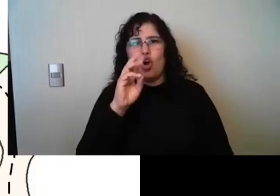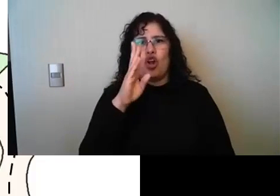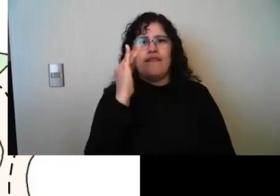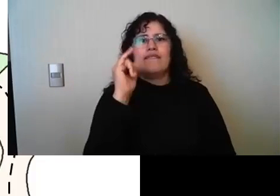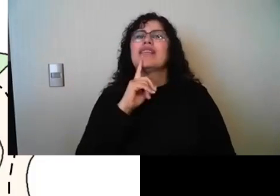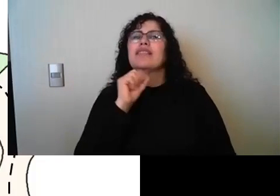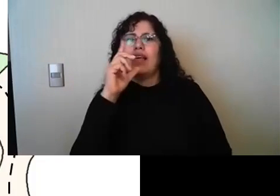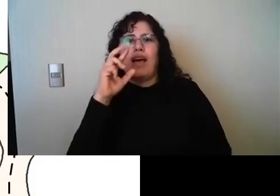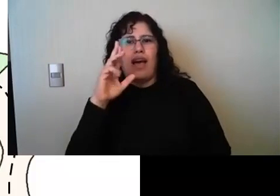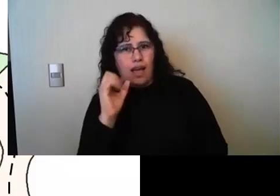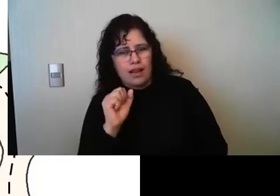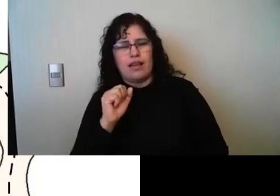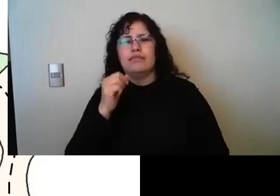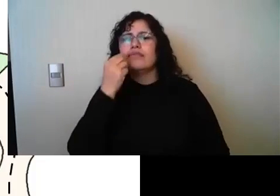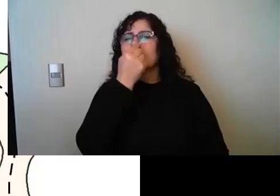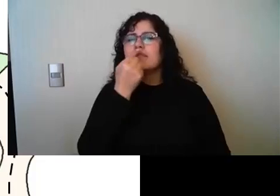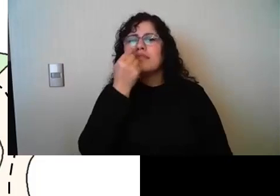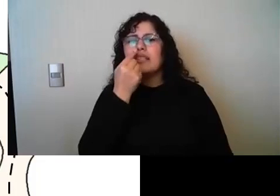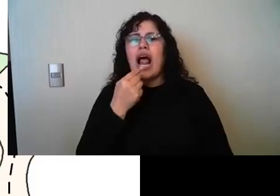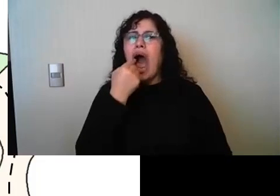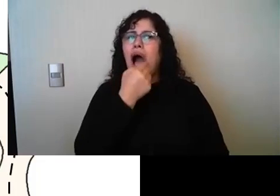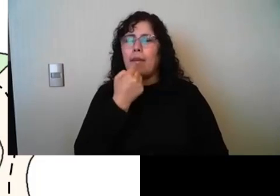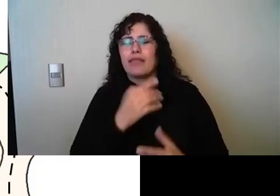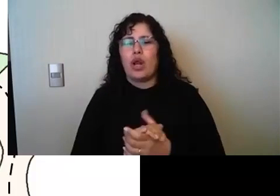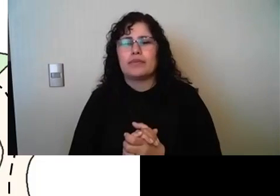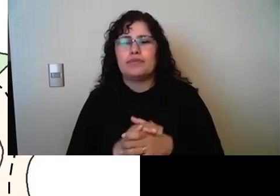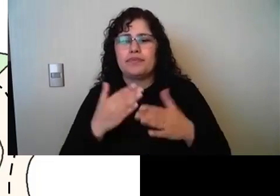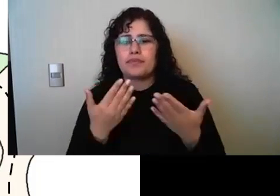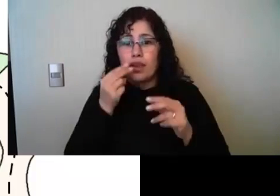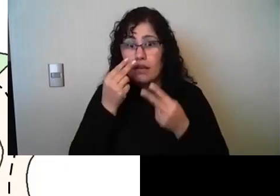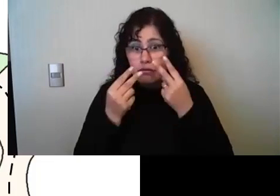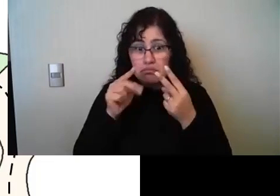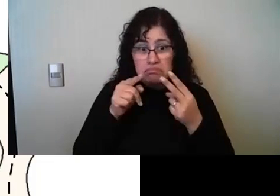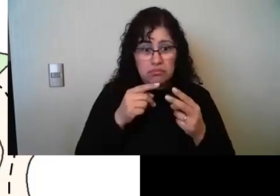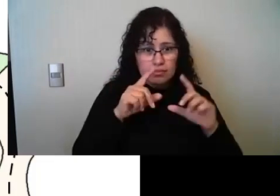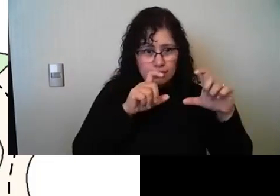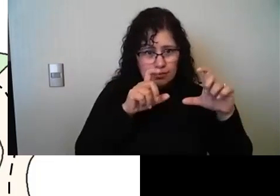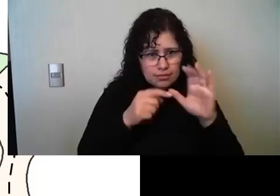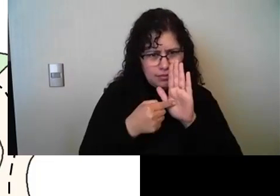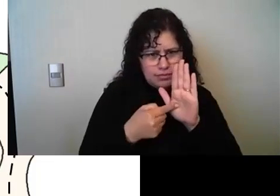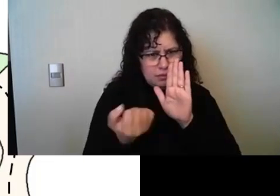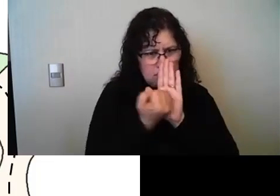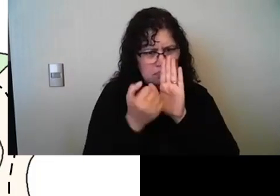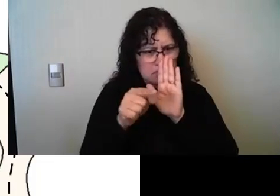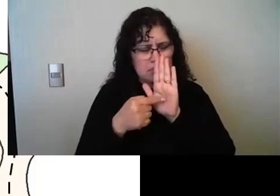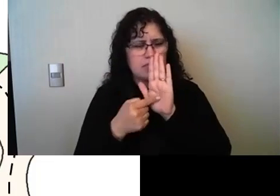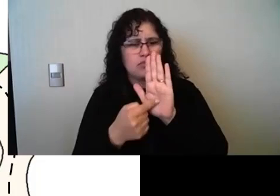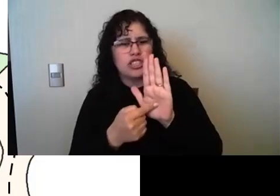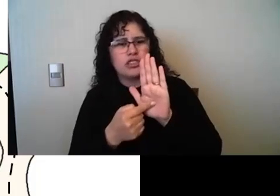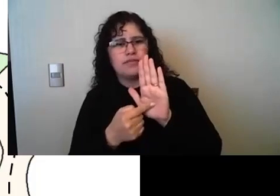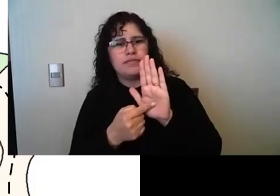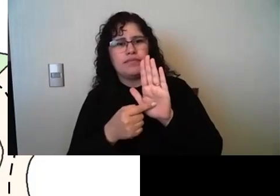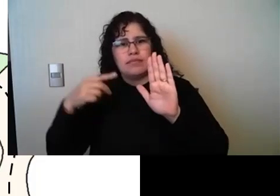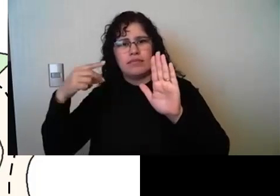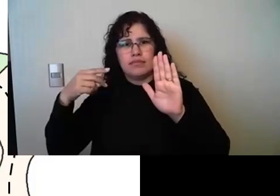el territorio funcional del trigémino. En este esquema que está aquí, está marcado en cortes transversales, lo que